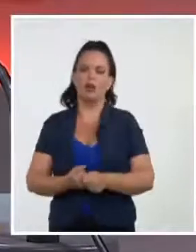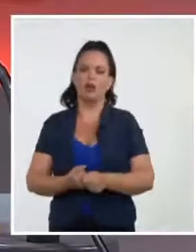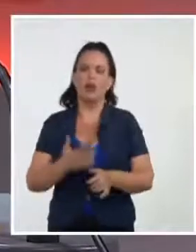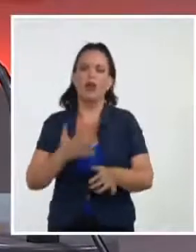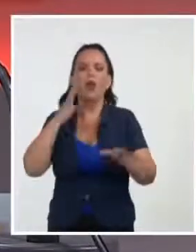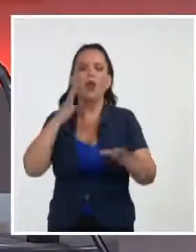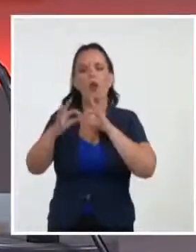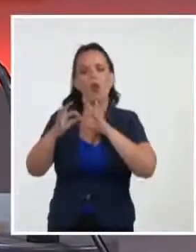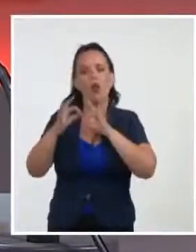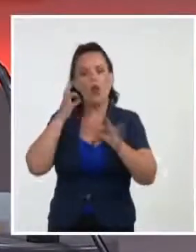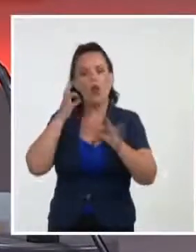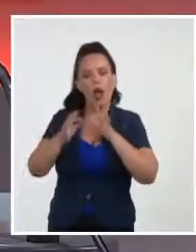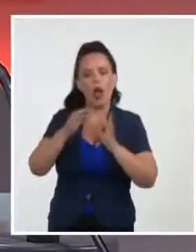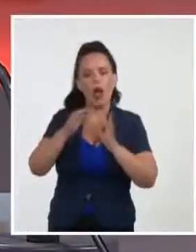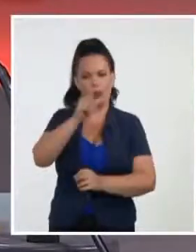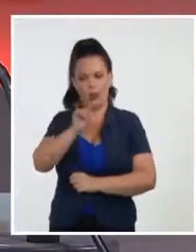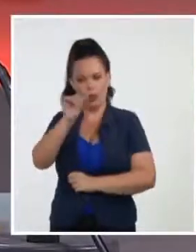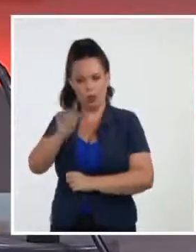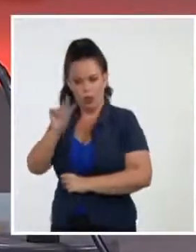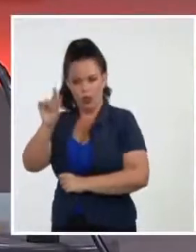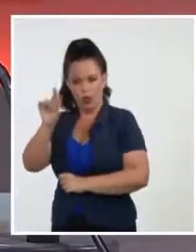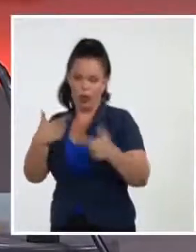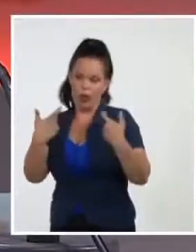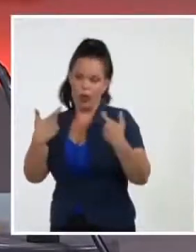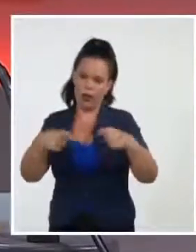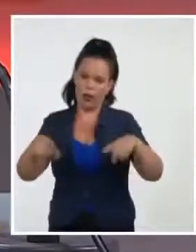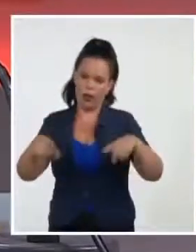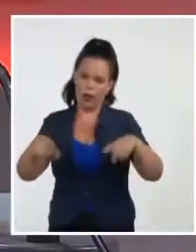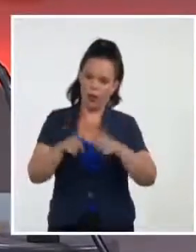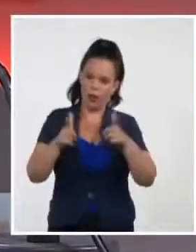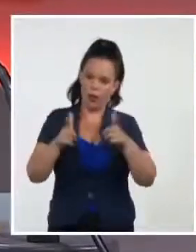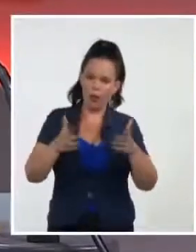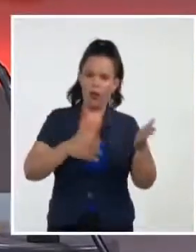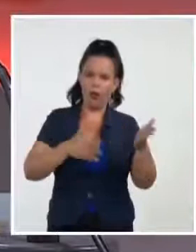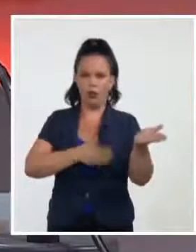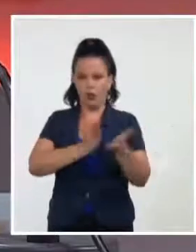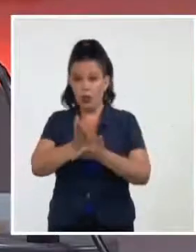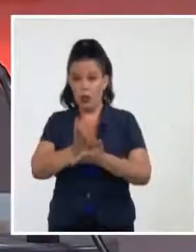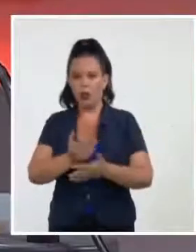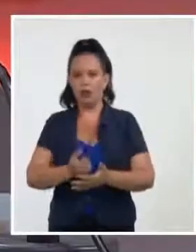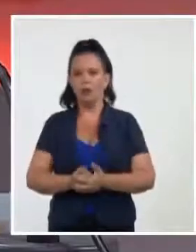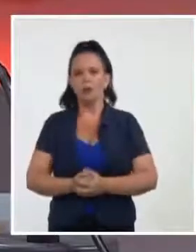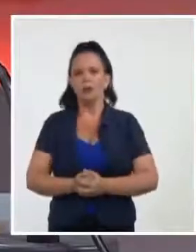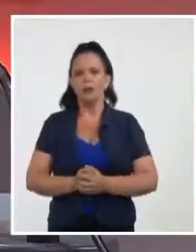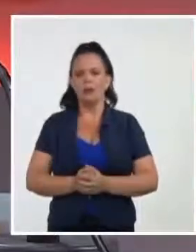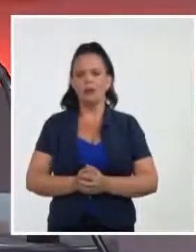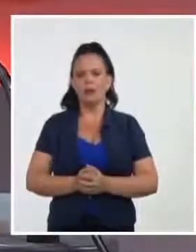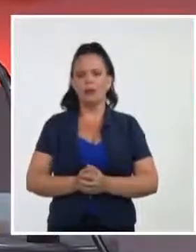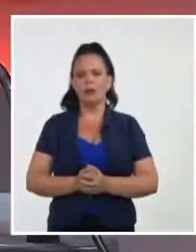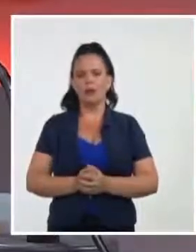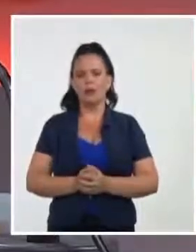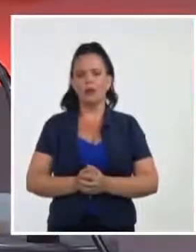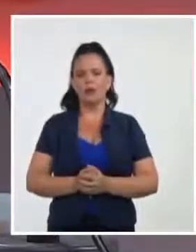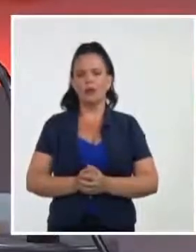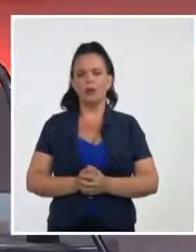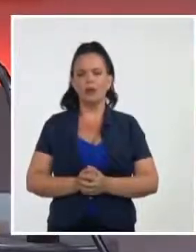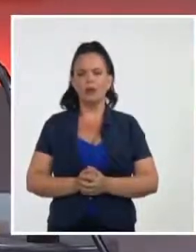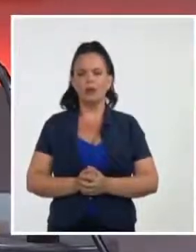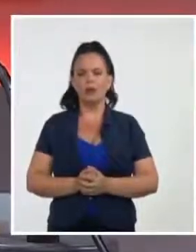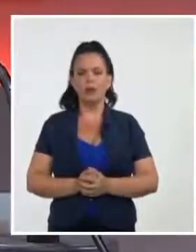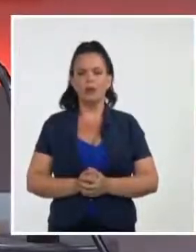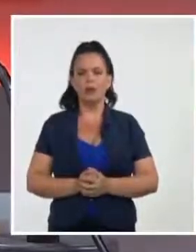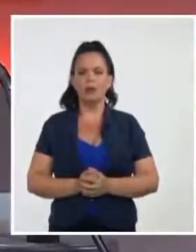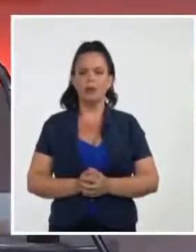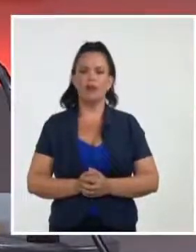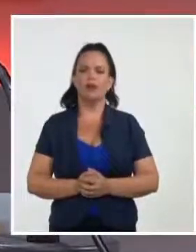que mantener y que deben seguir manteniendo para poder vencer a esta